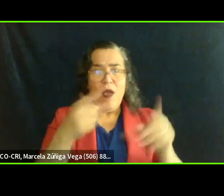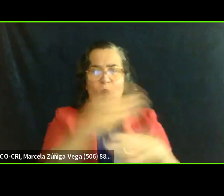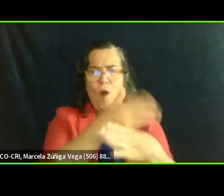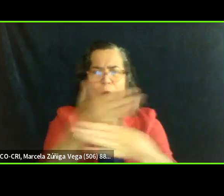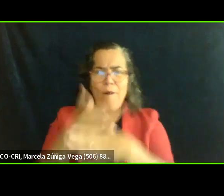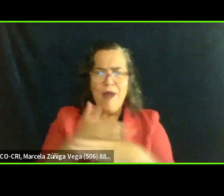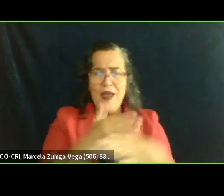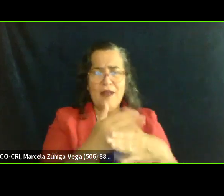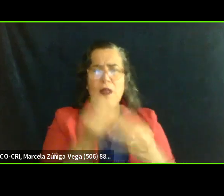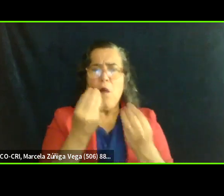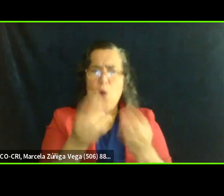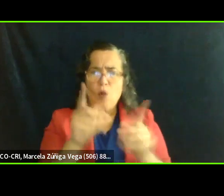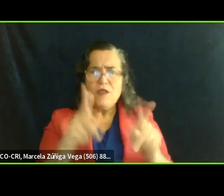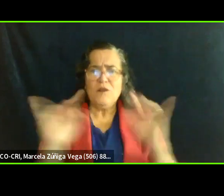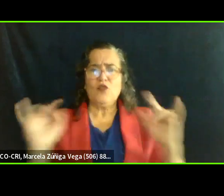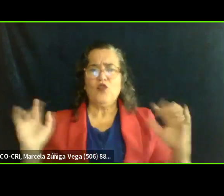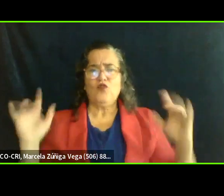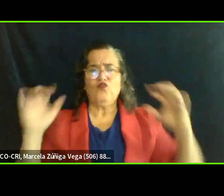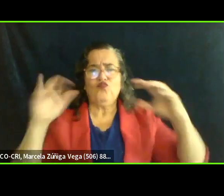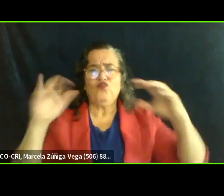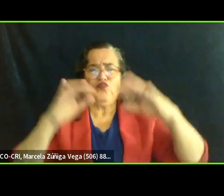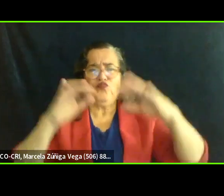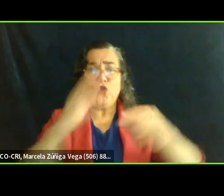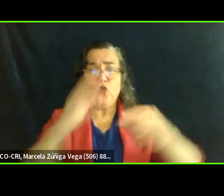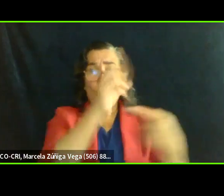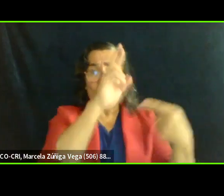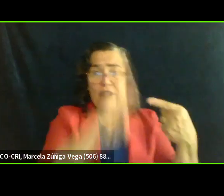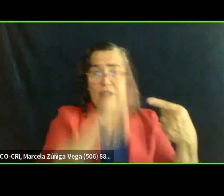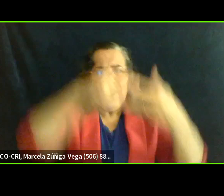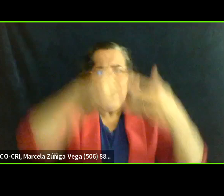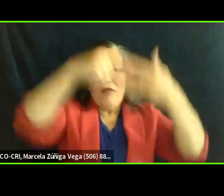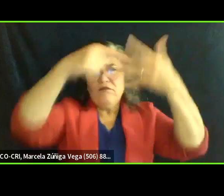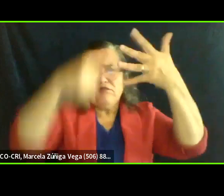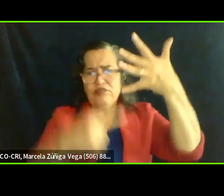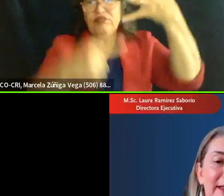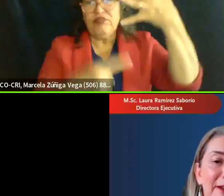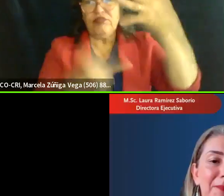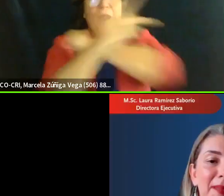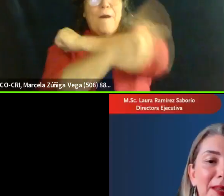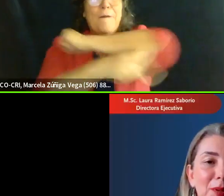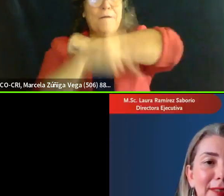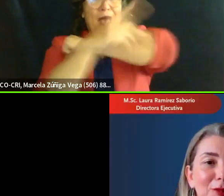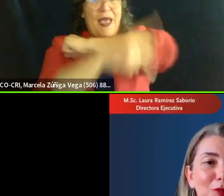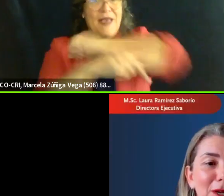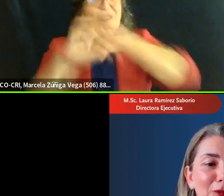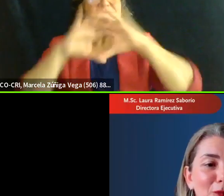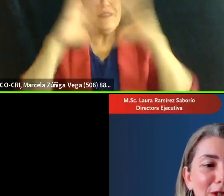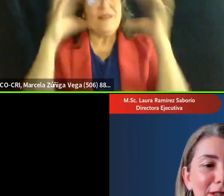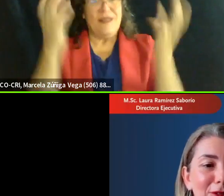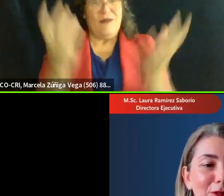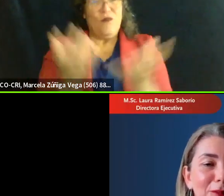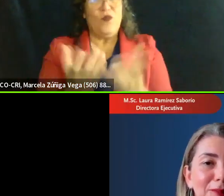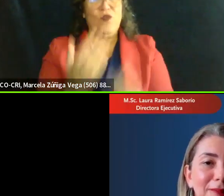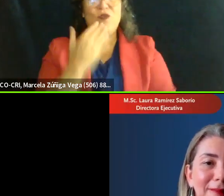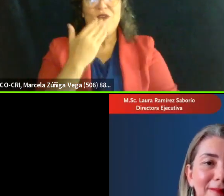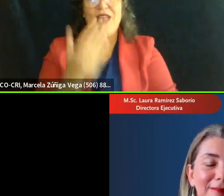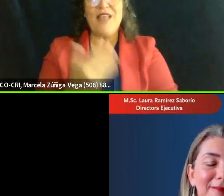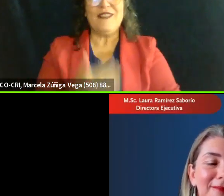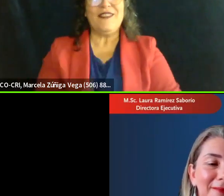muchas personas de muchos países del mundo. Así que muchas gracias, Ariana, y pues te escuchamos con mucha